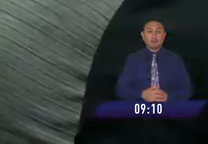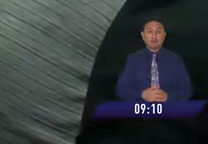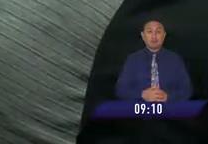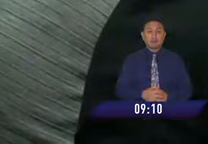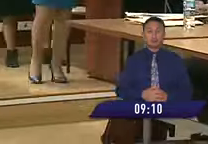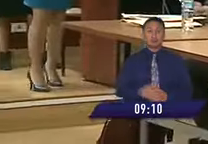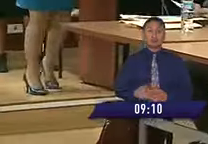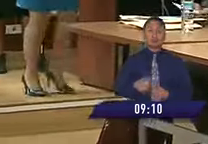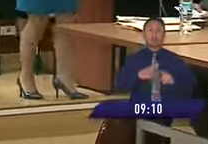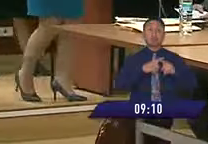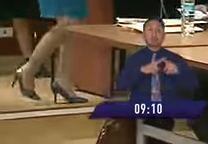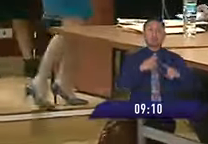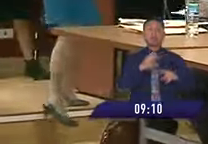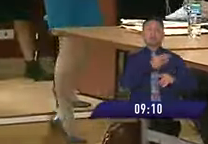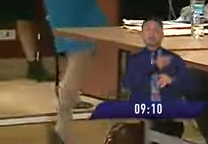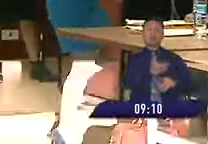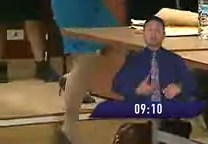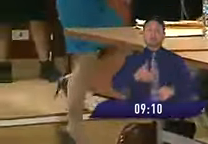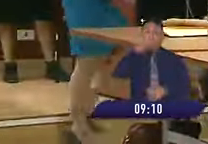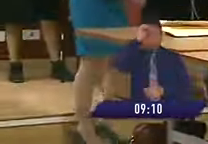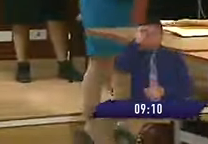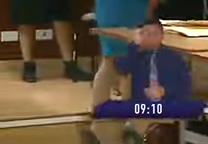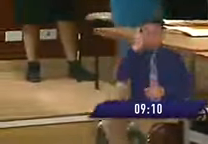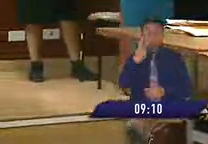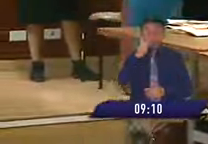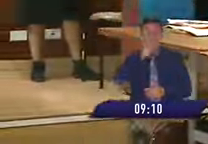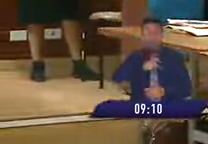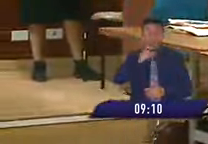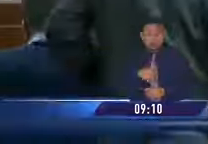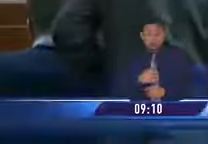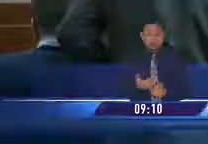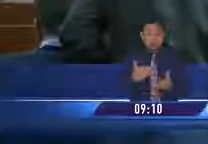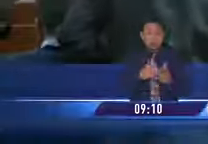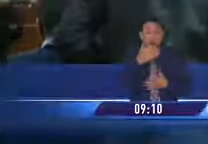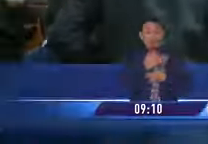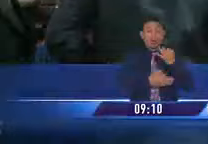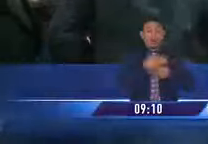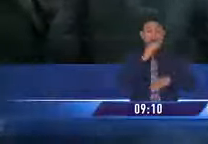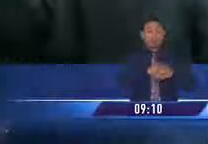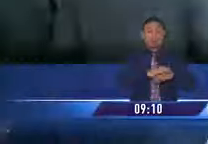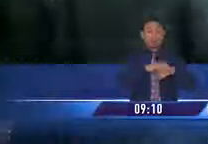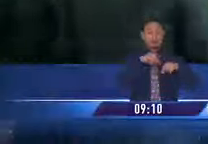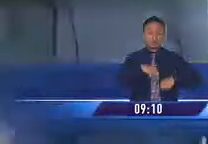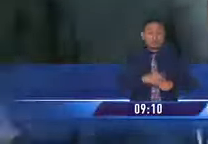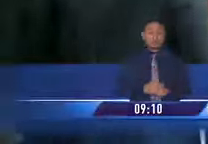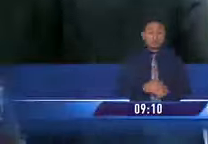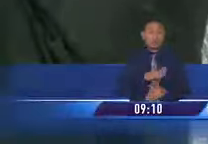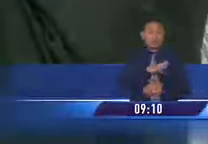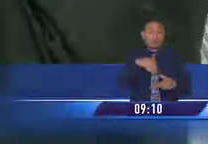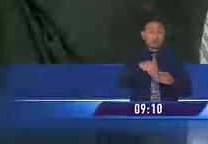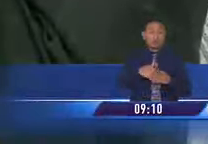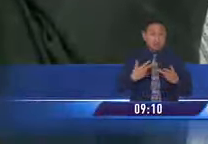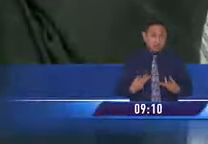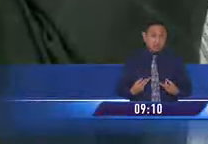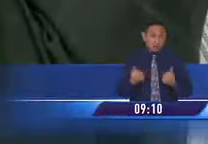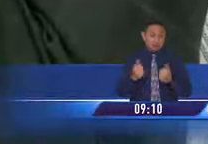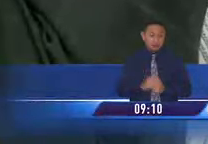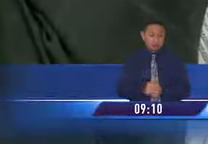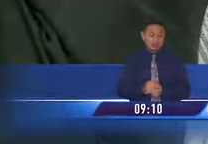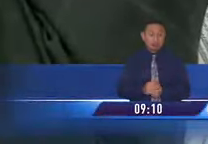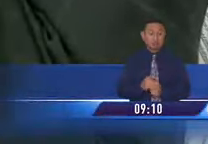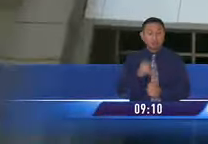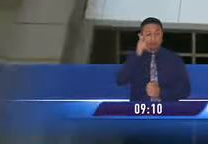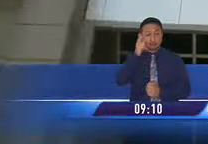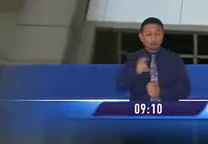El ex vicepresidente Jorge Glass y dos personas más serán procesadas por el presunto delito de peculado en una investigación que lleva adelante